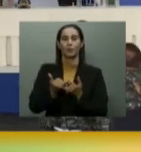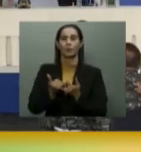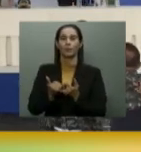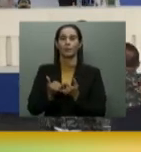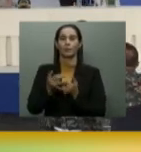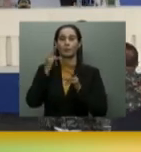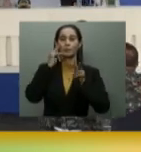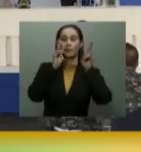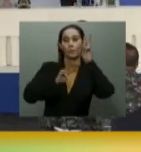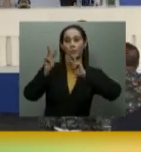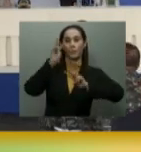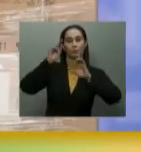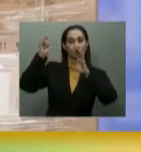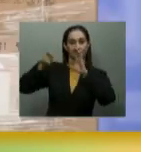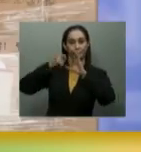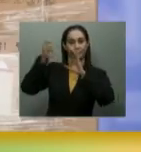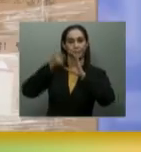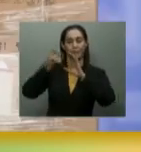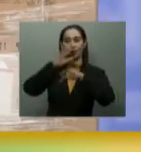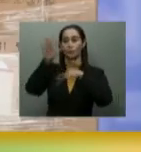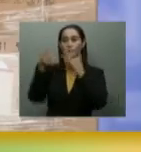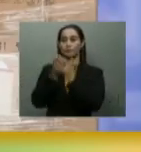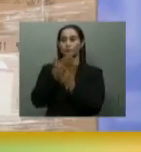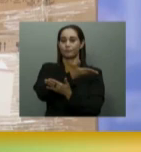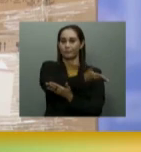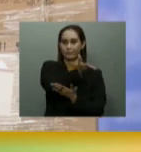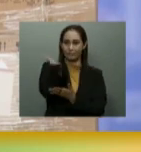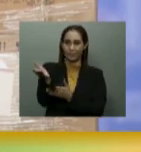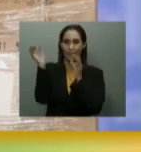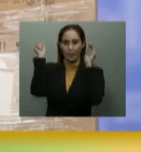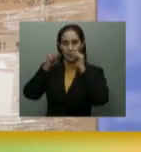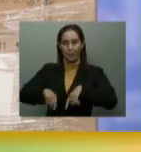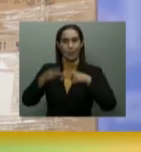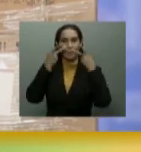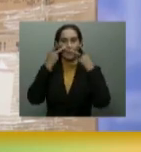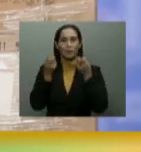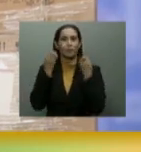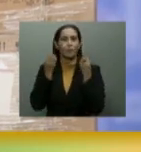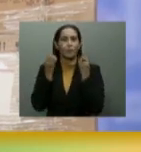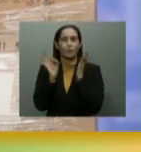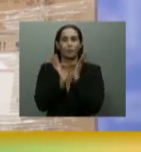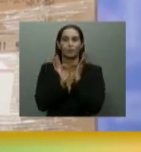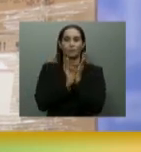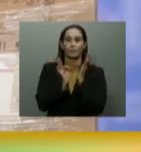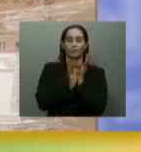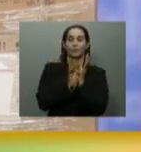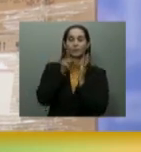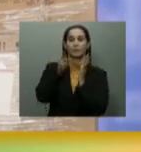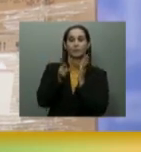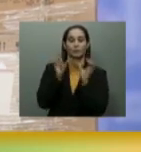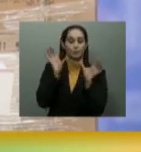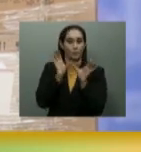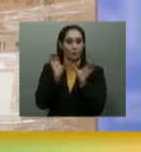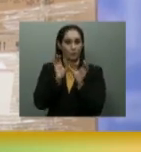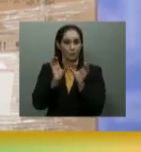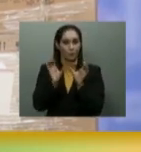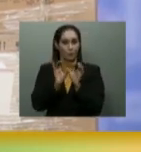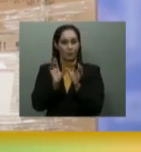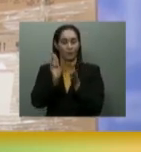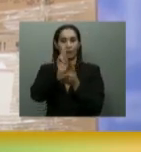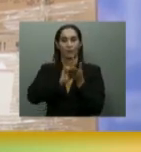quienes lo va a evaluar habla de una firma internacional que supuestamente viene la observación el seguimiento